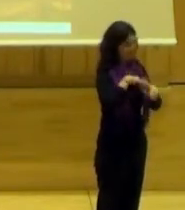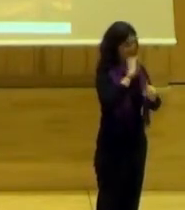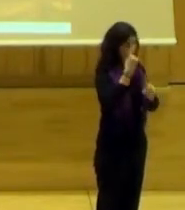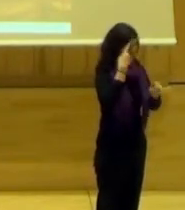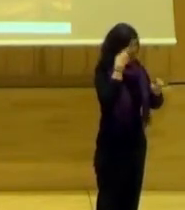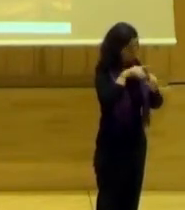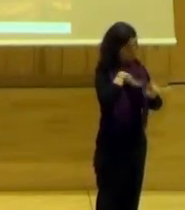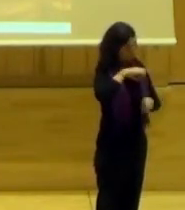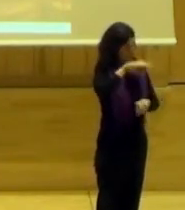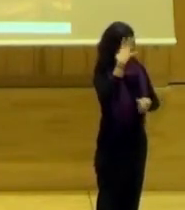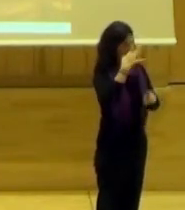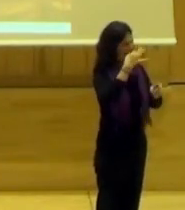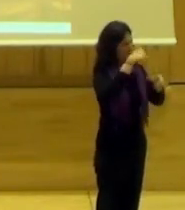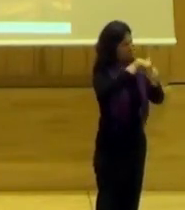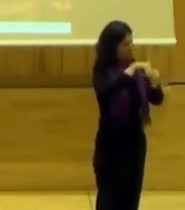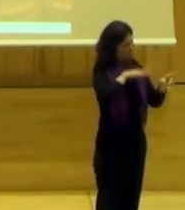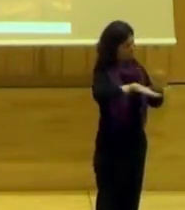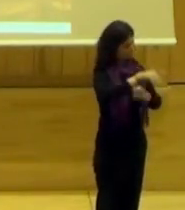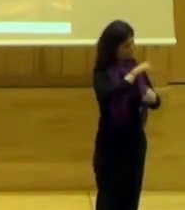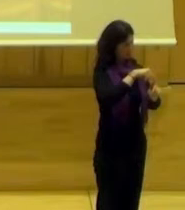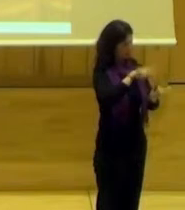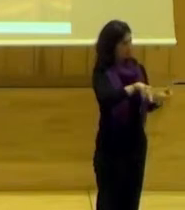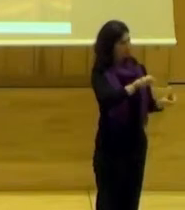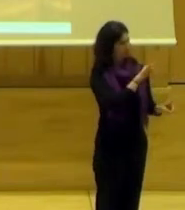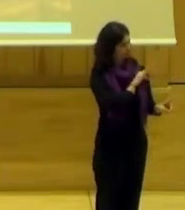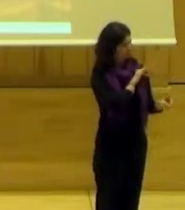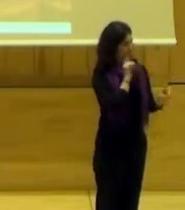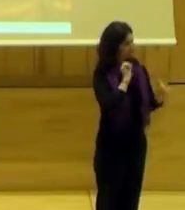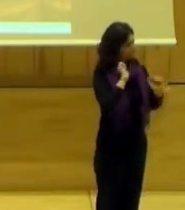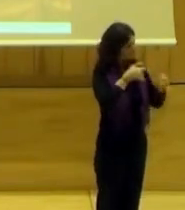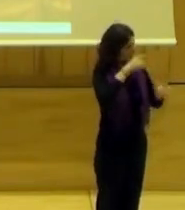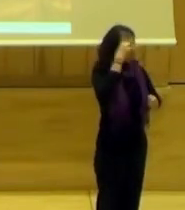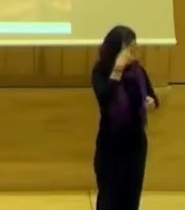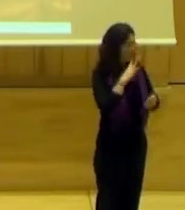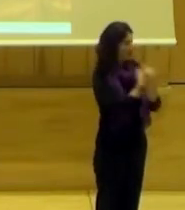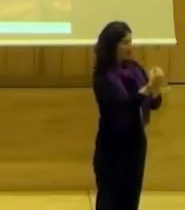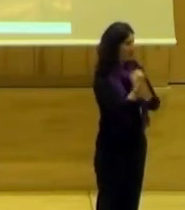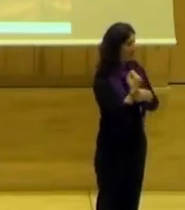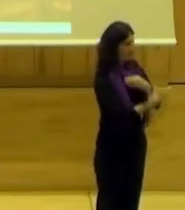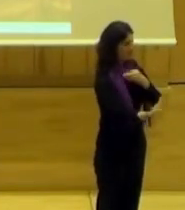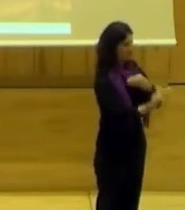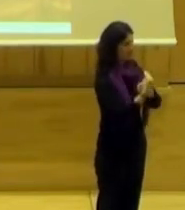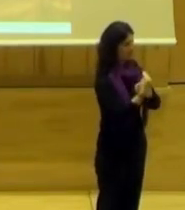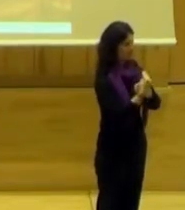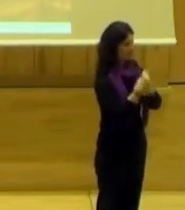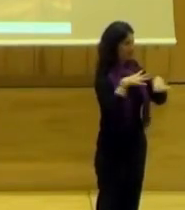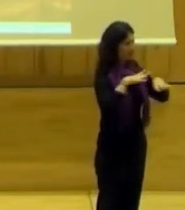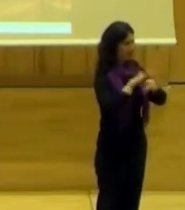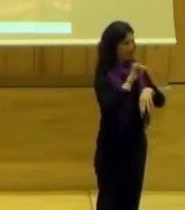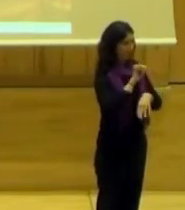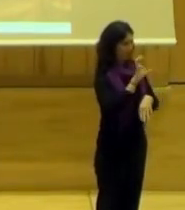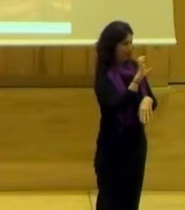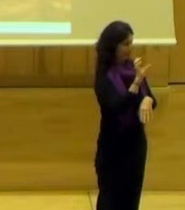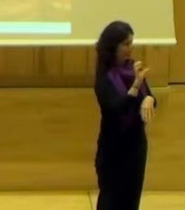idea para darle forma un poco al contexto que fue el merecedor de la iniciativa y el apoyo financiero de Res.es en su